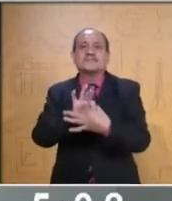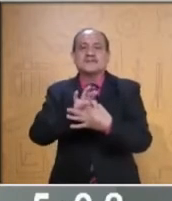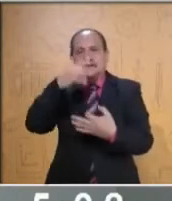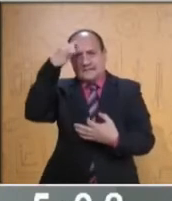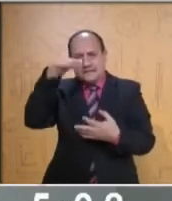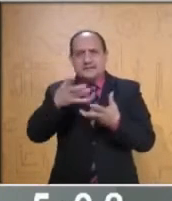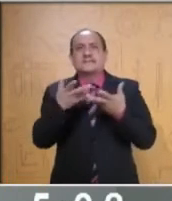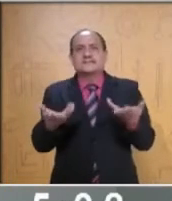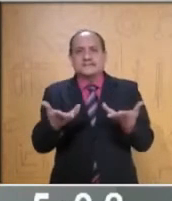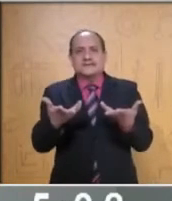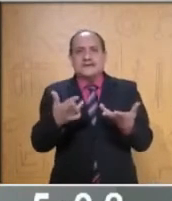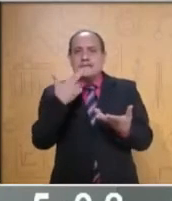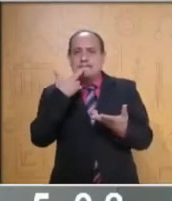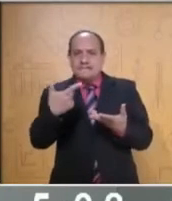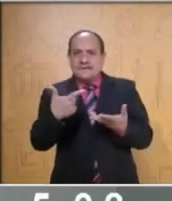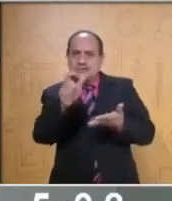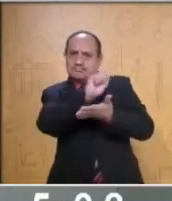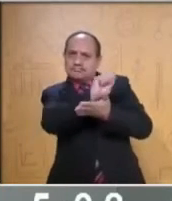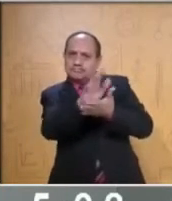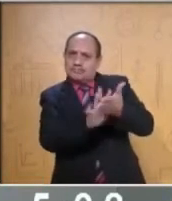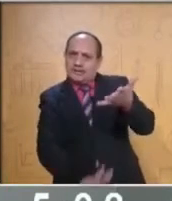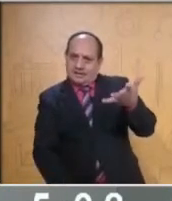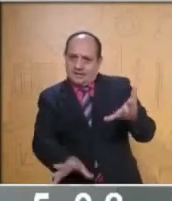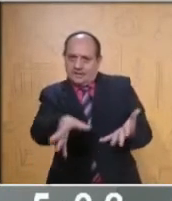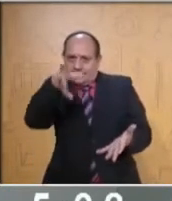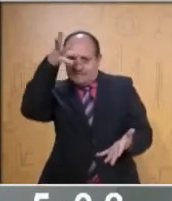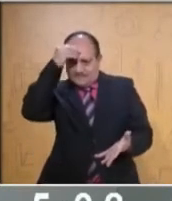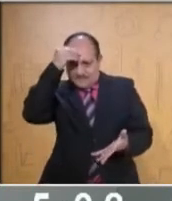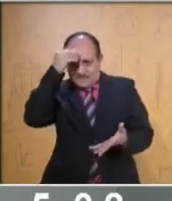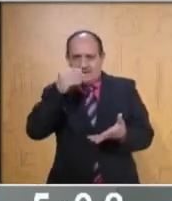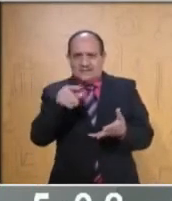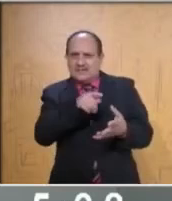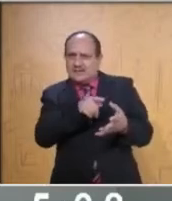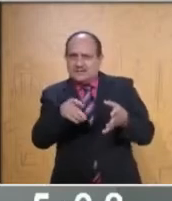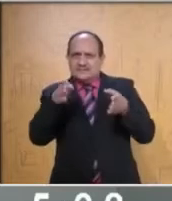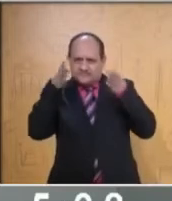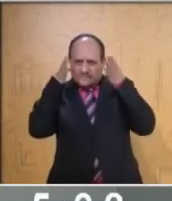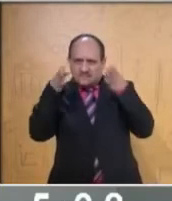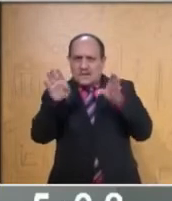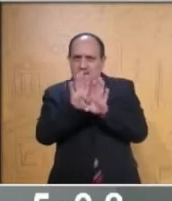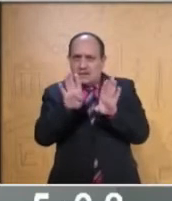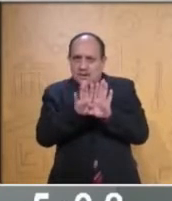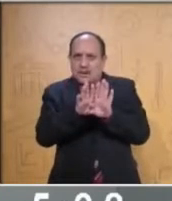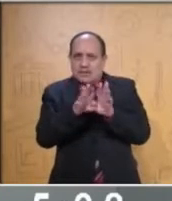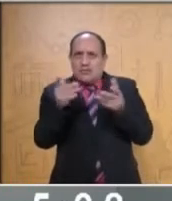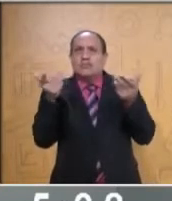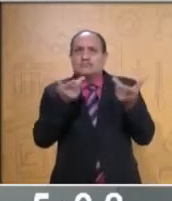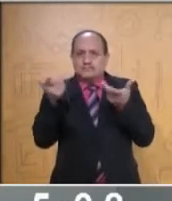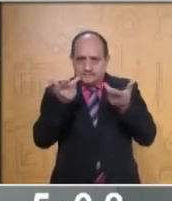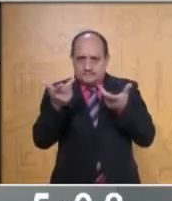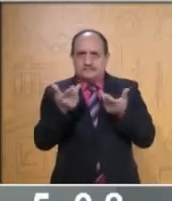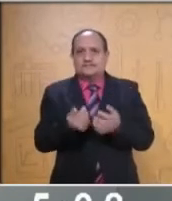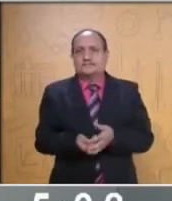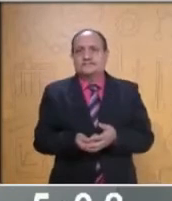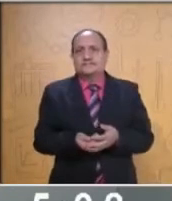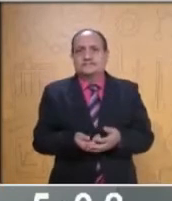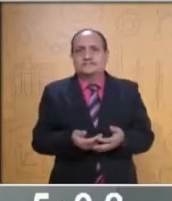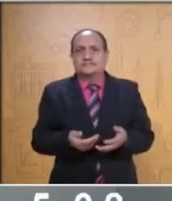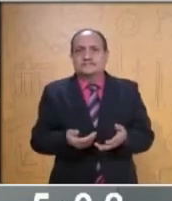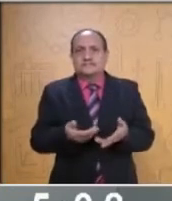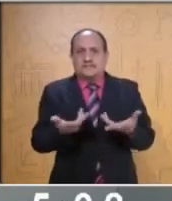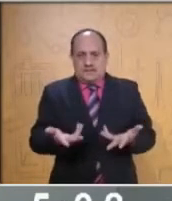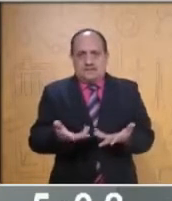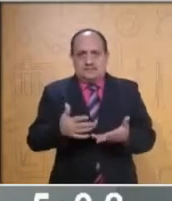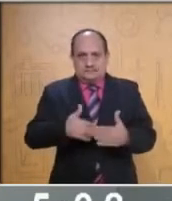que tengamos un mejor desempeño y sobre todo que ustedes se orienten qué es lo que tienen que realizar. Entonces, vamos